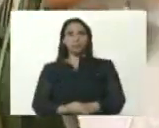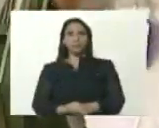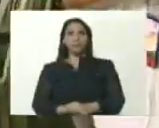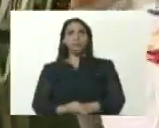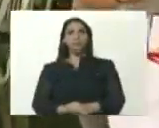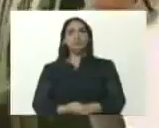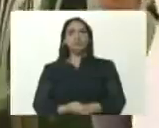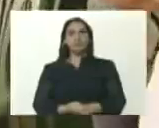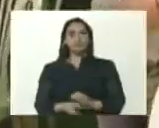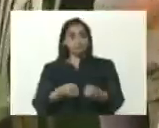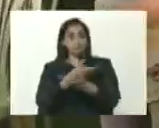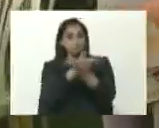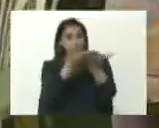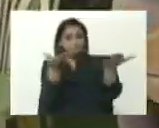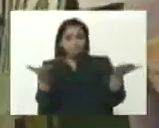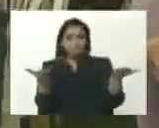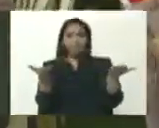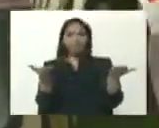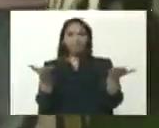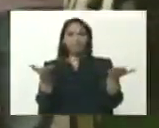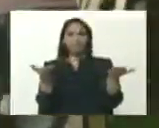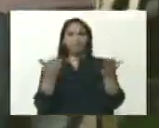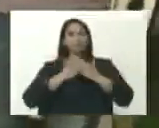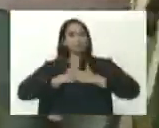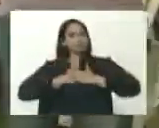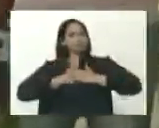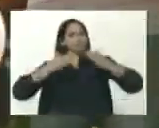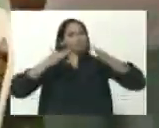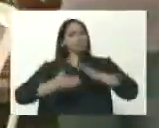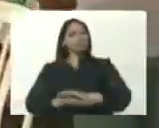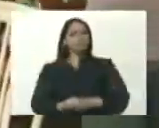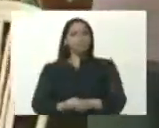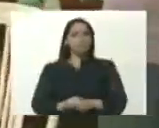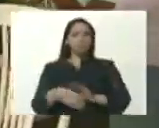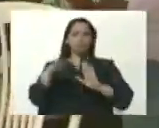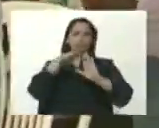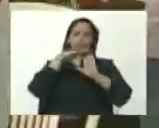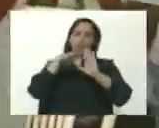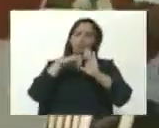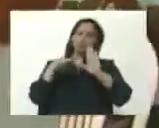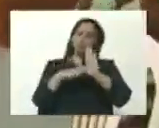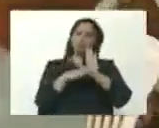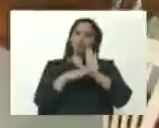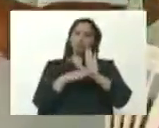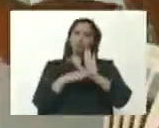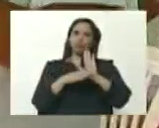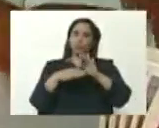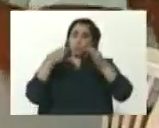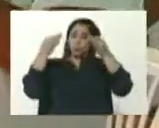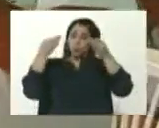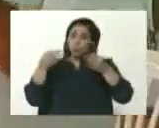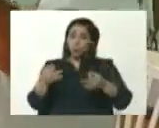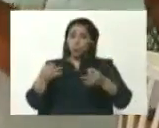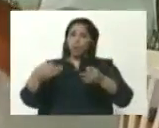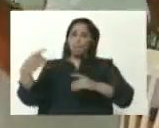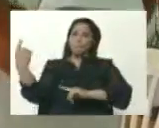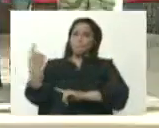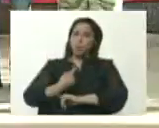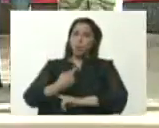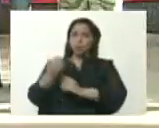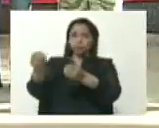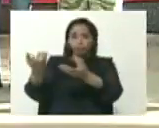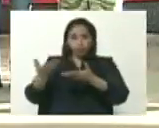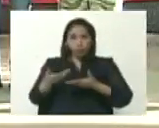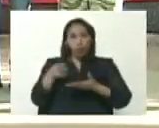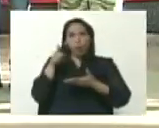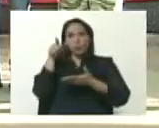manzaneros, manzaneras, dispuestos pues a cumplir estrictamente los lineamientos que nos da usted